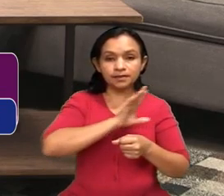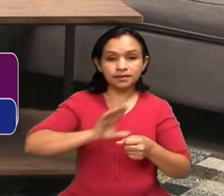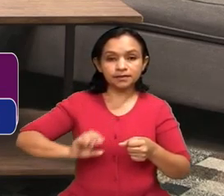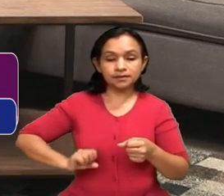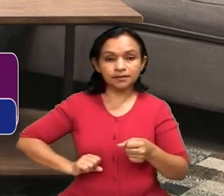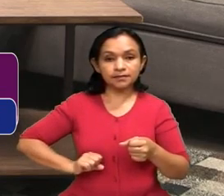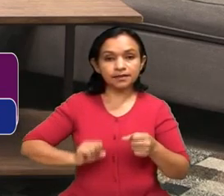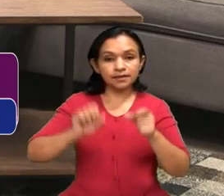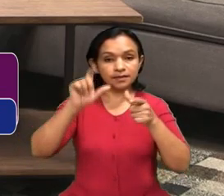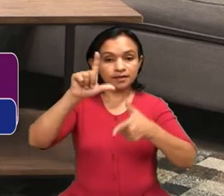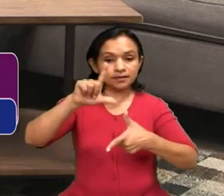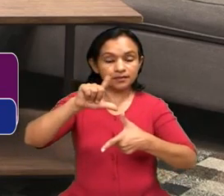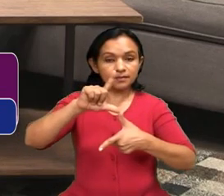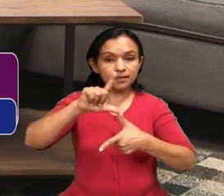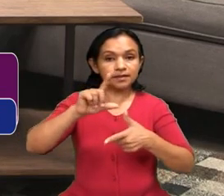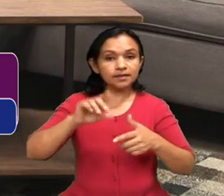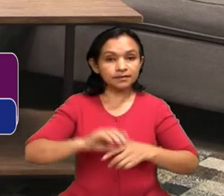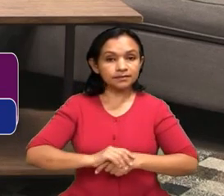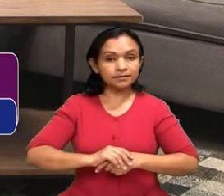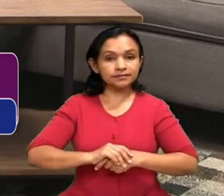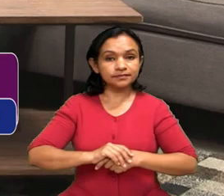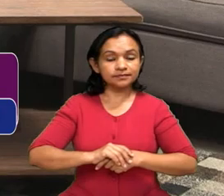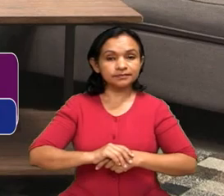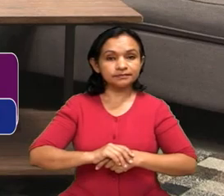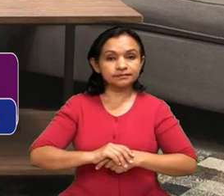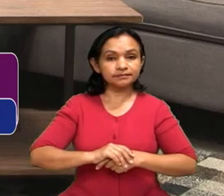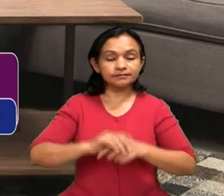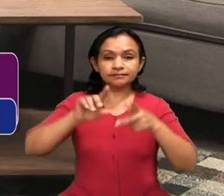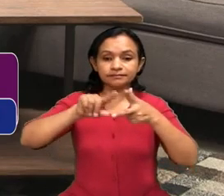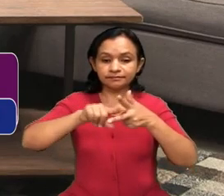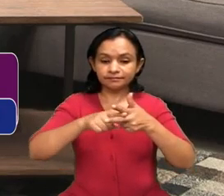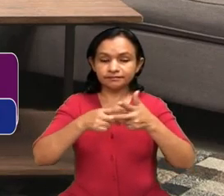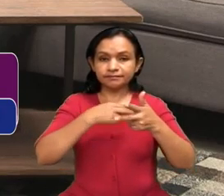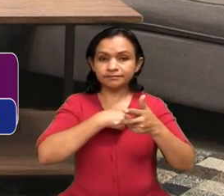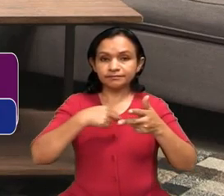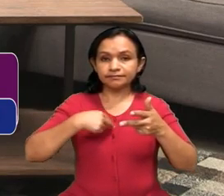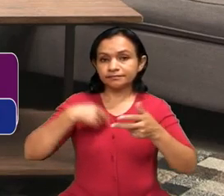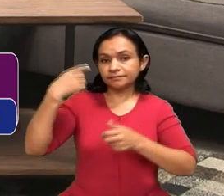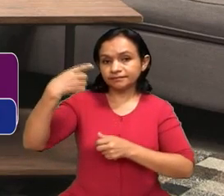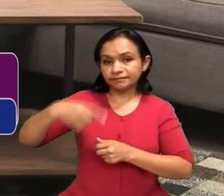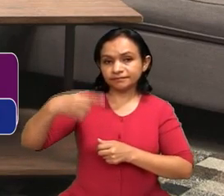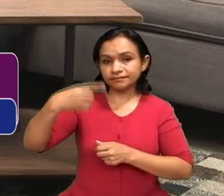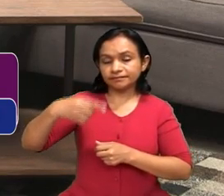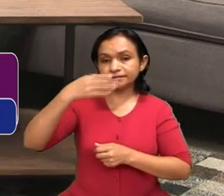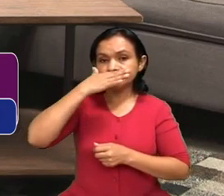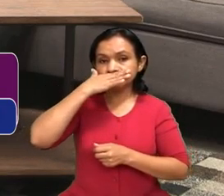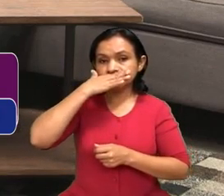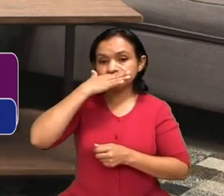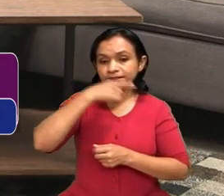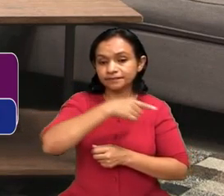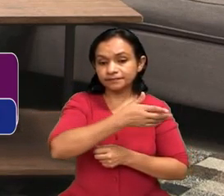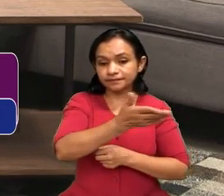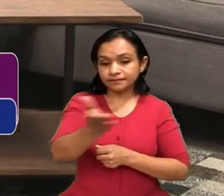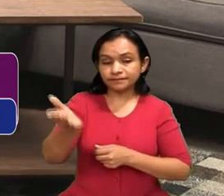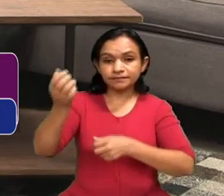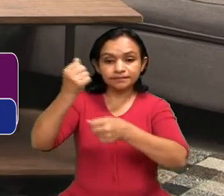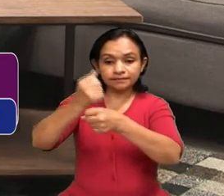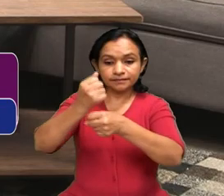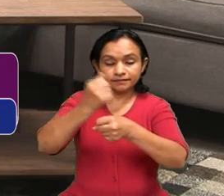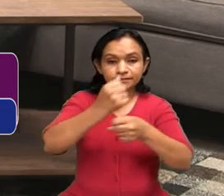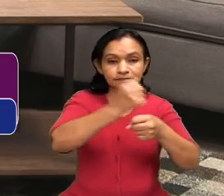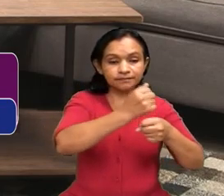región latinoamericana. La revolución empieza a ser sujeto de derecho al pueblo, a los obreros y a los campesinos.